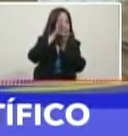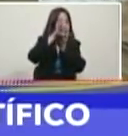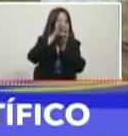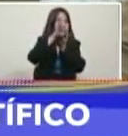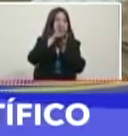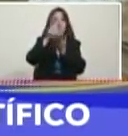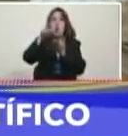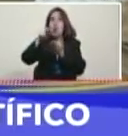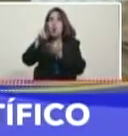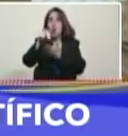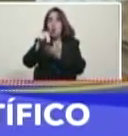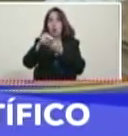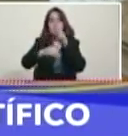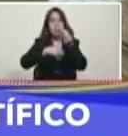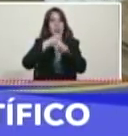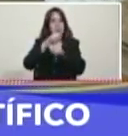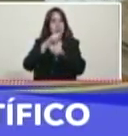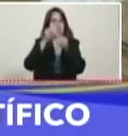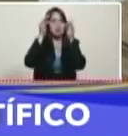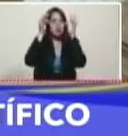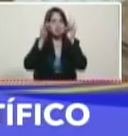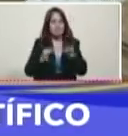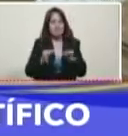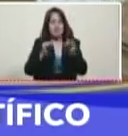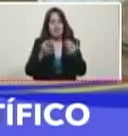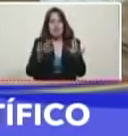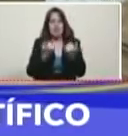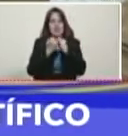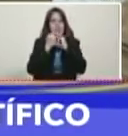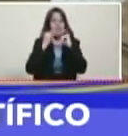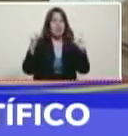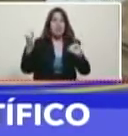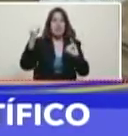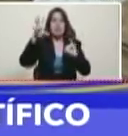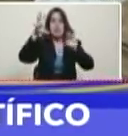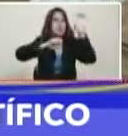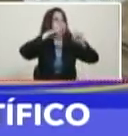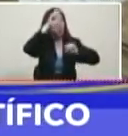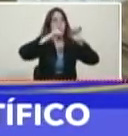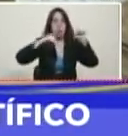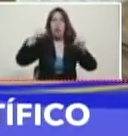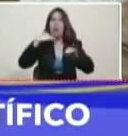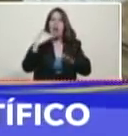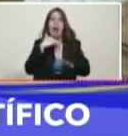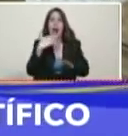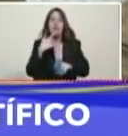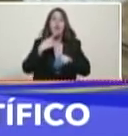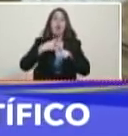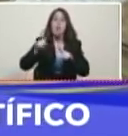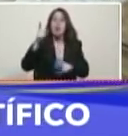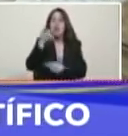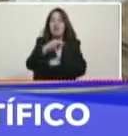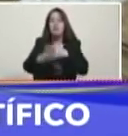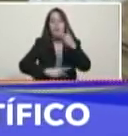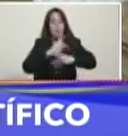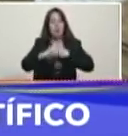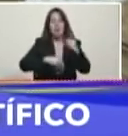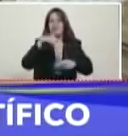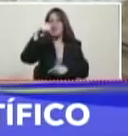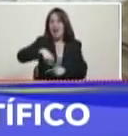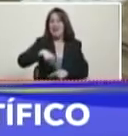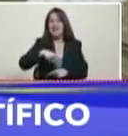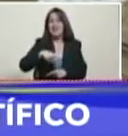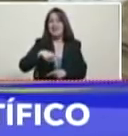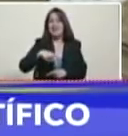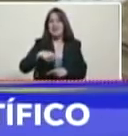ser absolutamente independientes de las importaciones, pero tenemos una capacidad instalada que ponemos al servicio